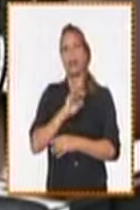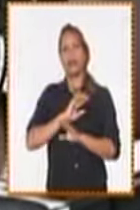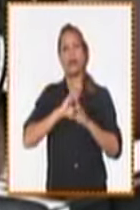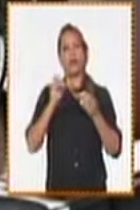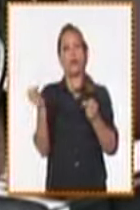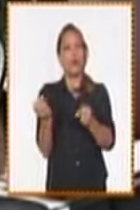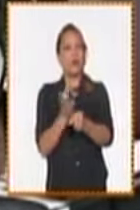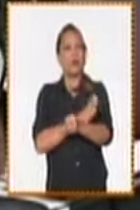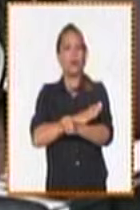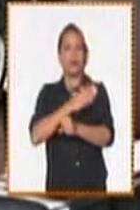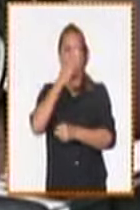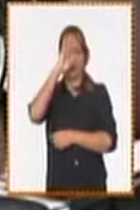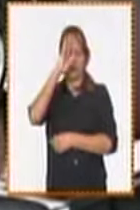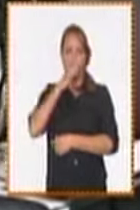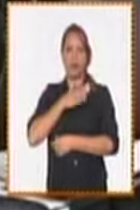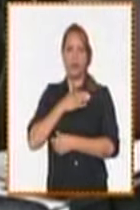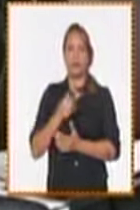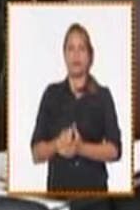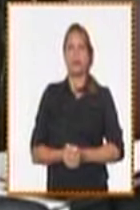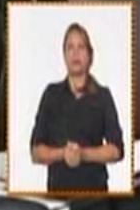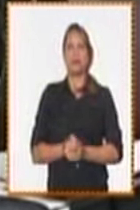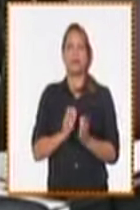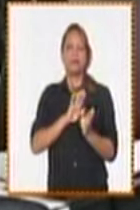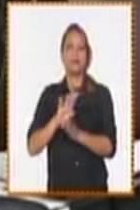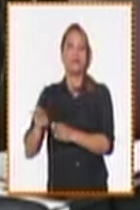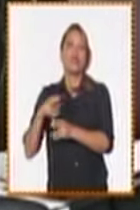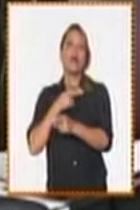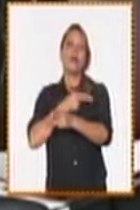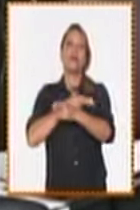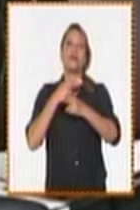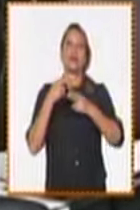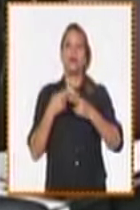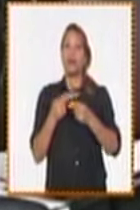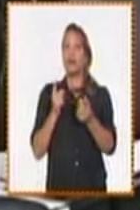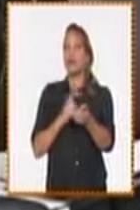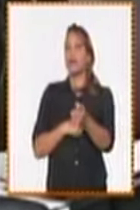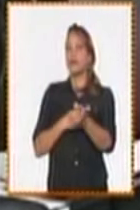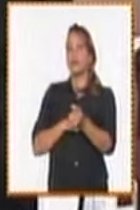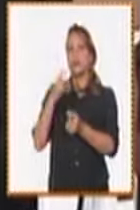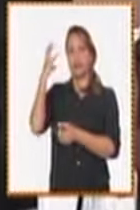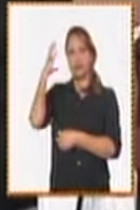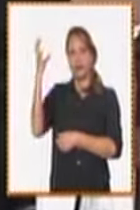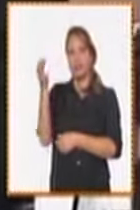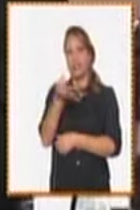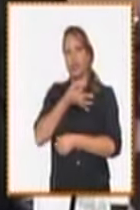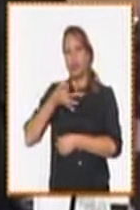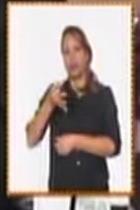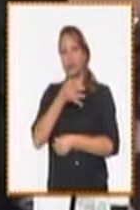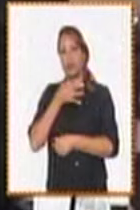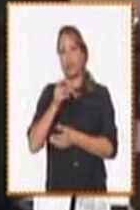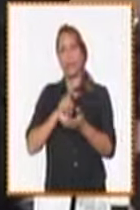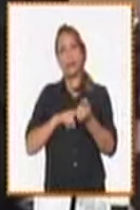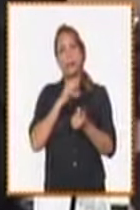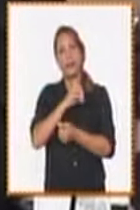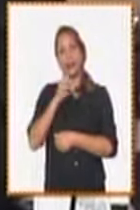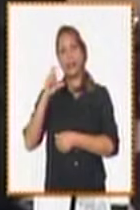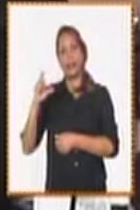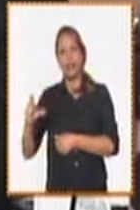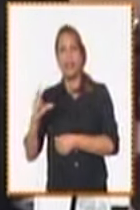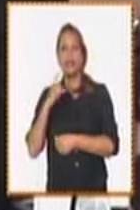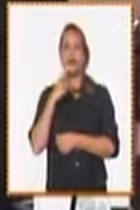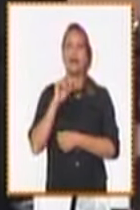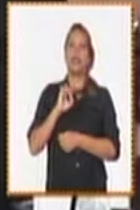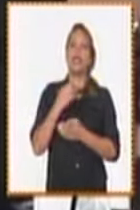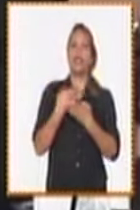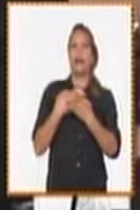Una historia y una tradición que para el gobierno de este municipio, para el partido, para las instituciones